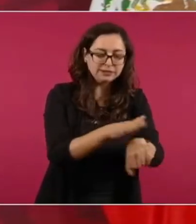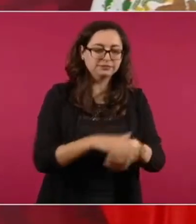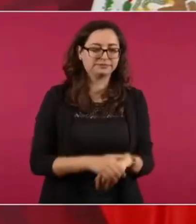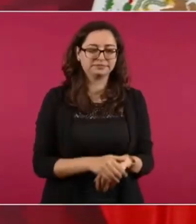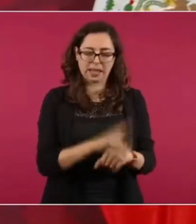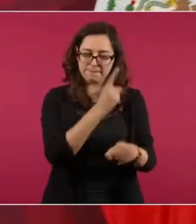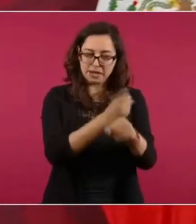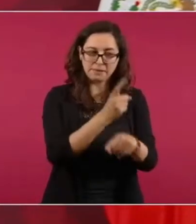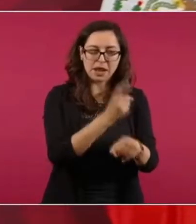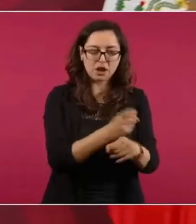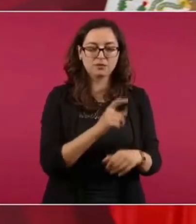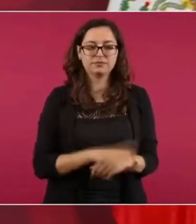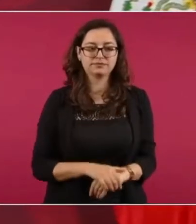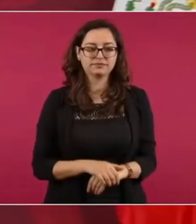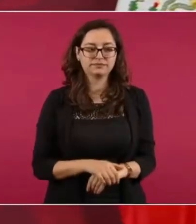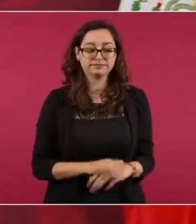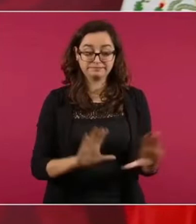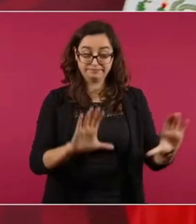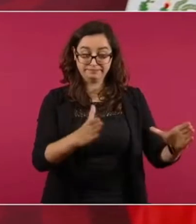la gente.